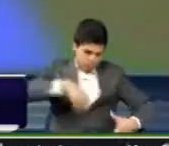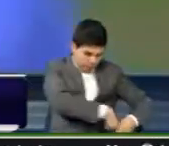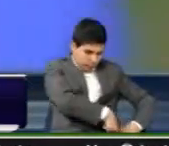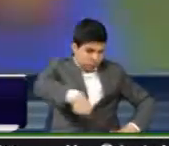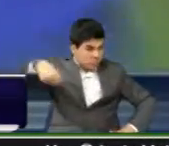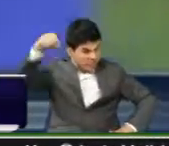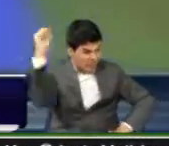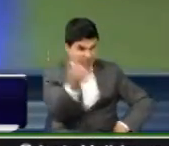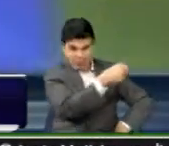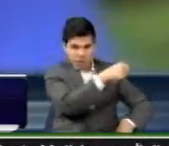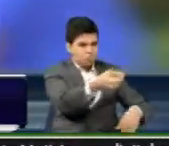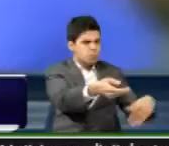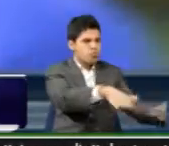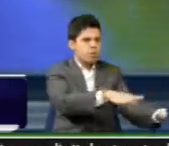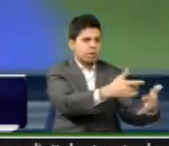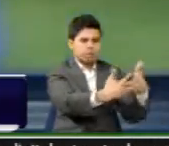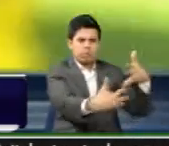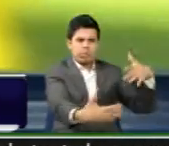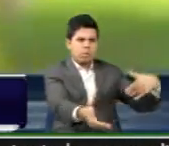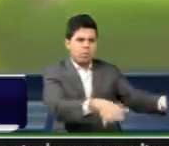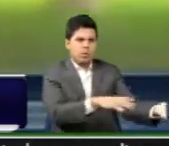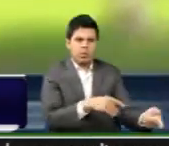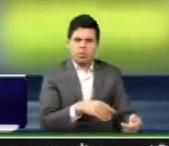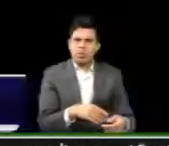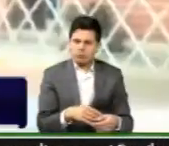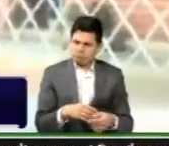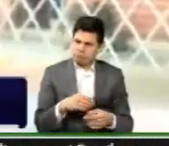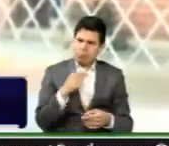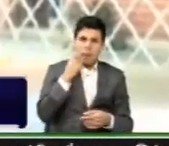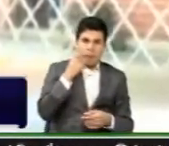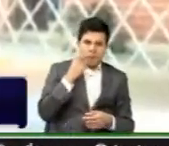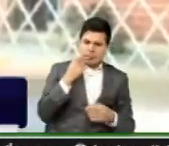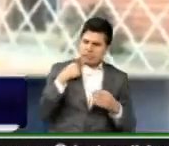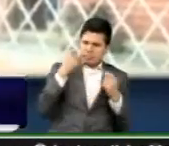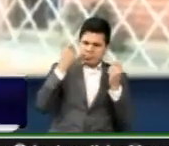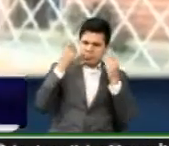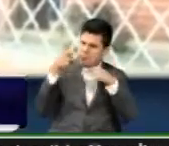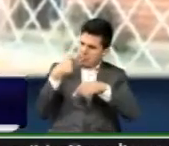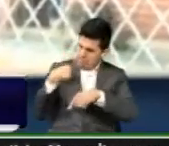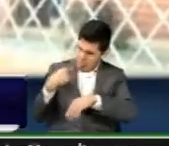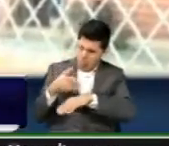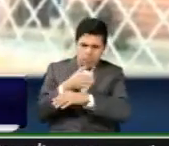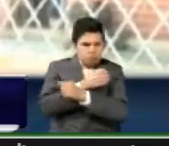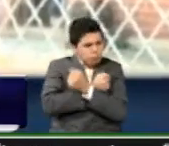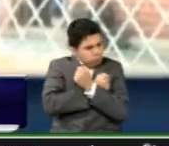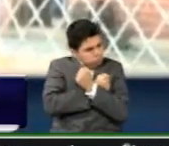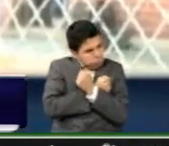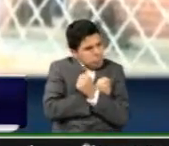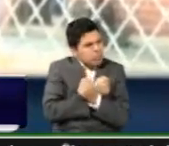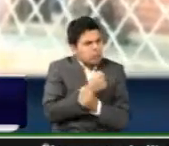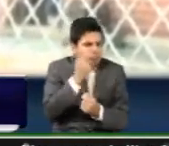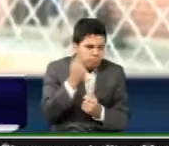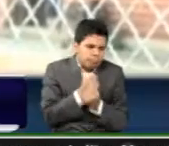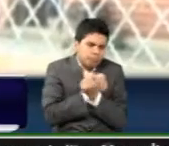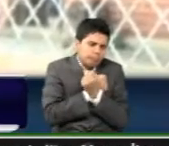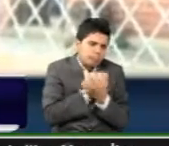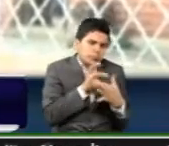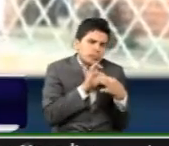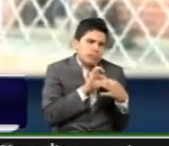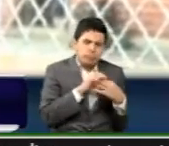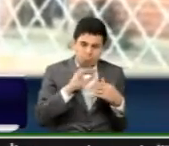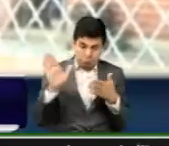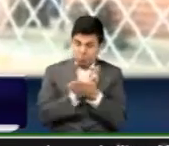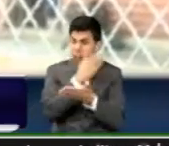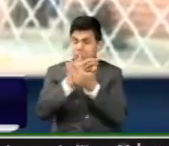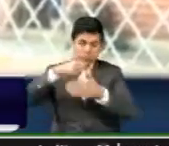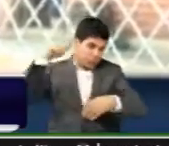tan brutal, si todo el tiempo le profesaba amor incondicional. No, no, pues digo que es que se querían mucho, dicen que es que se querían mucho, pero tanto más que es que